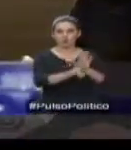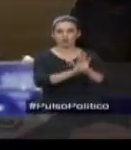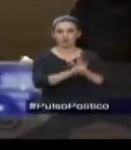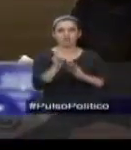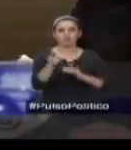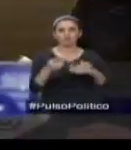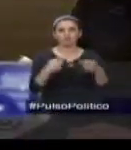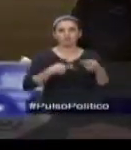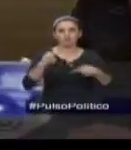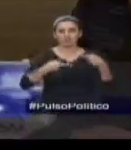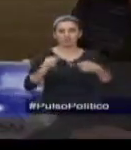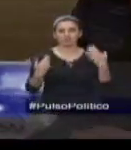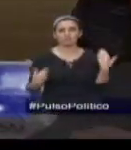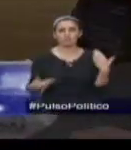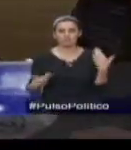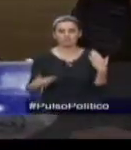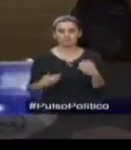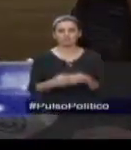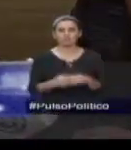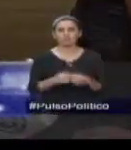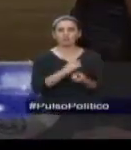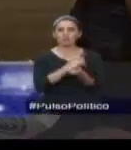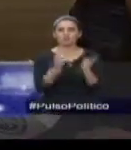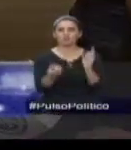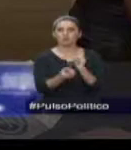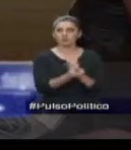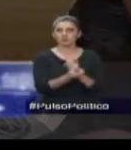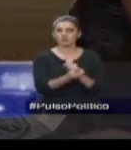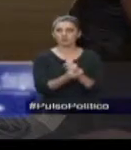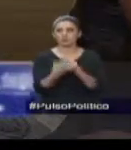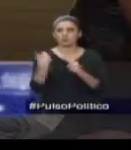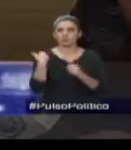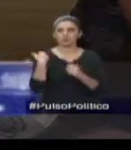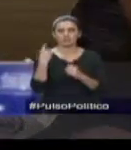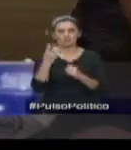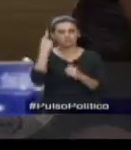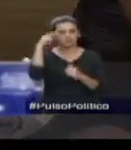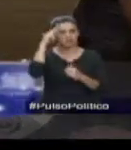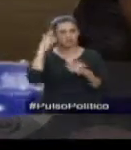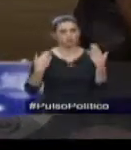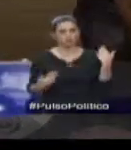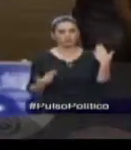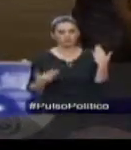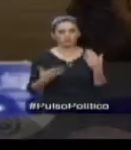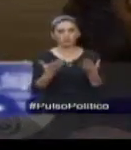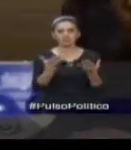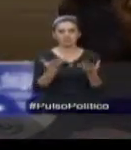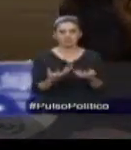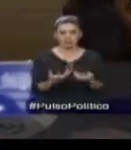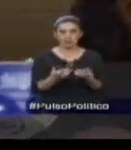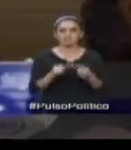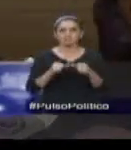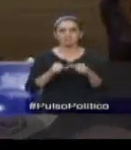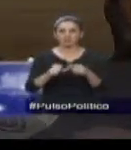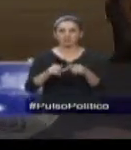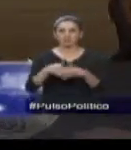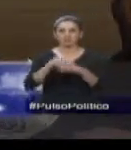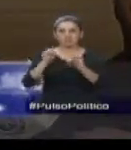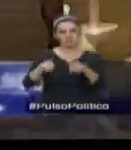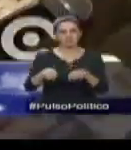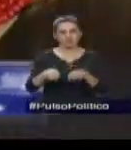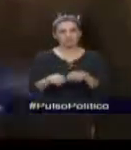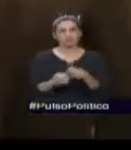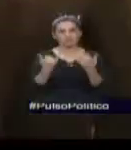eminentemente político las enmiendas tienen una razón política quieren perpetuar en el poder aquellos que hoy